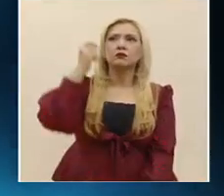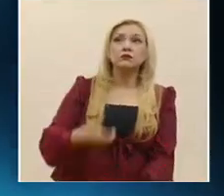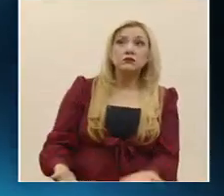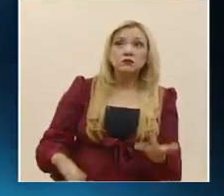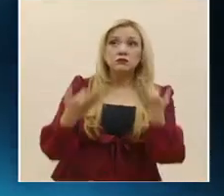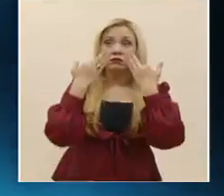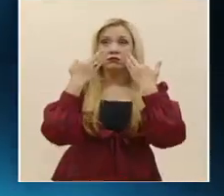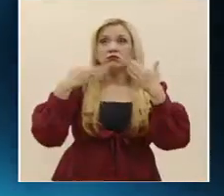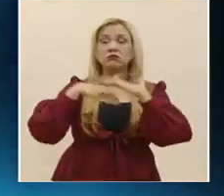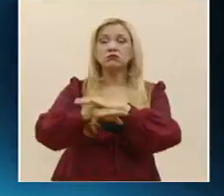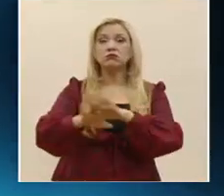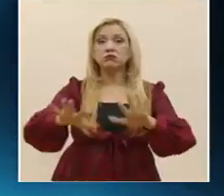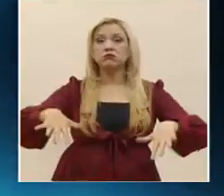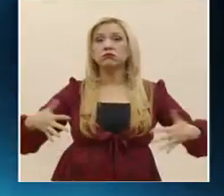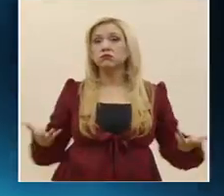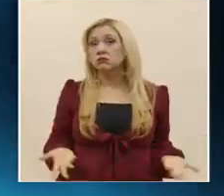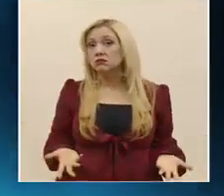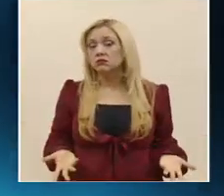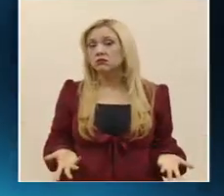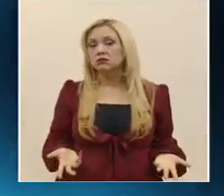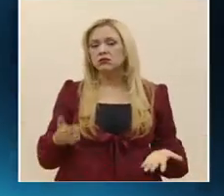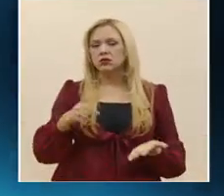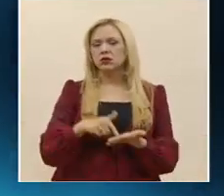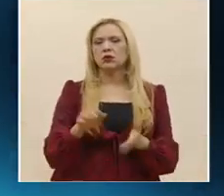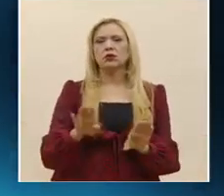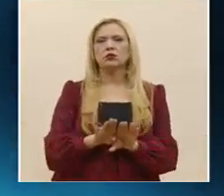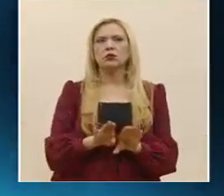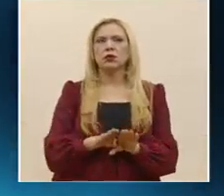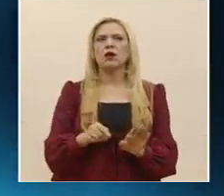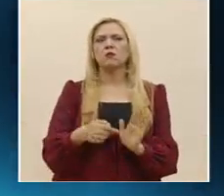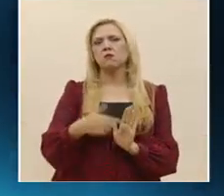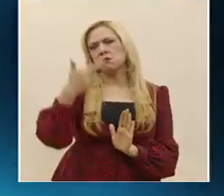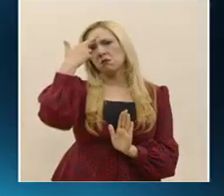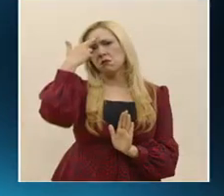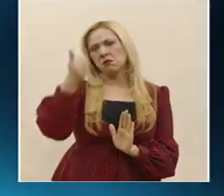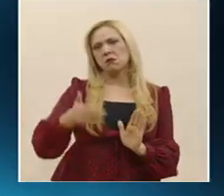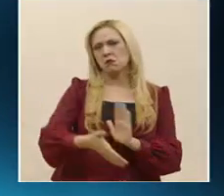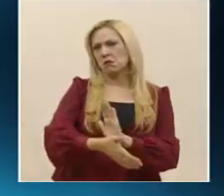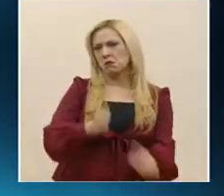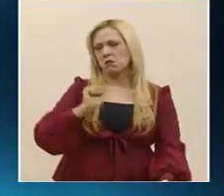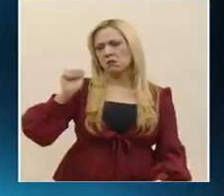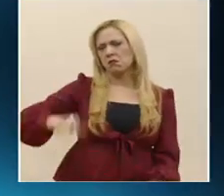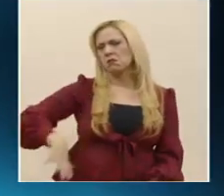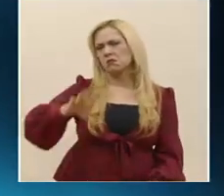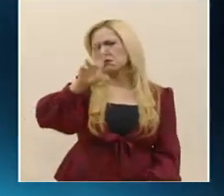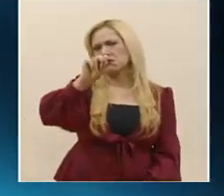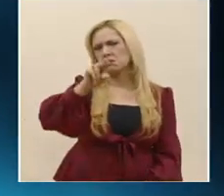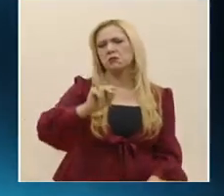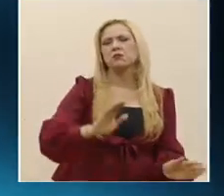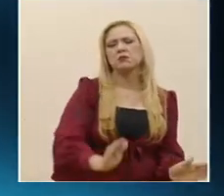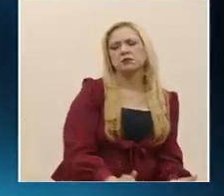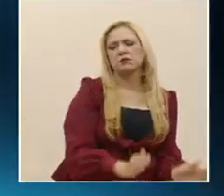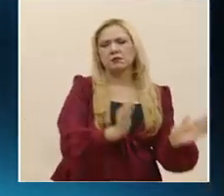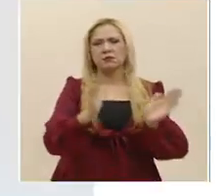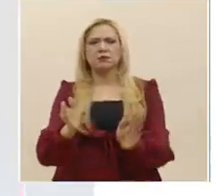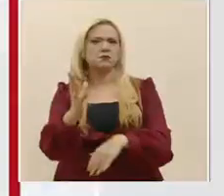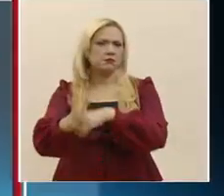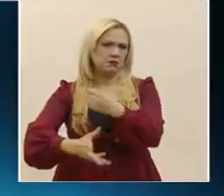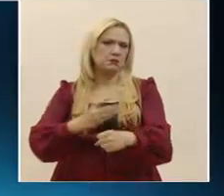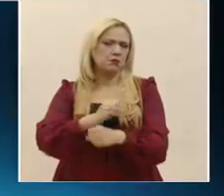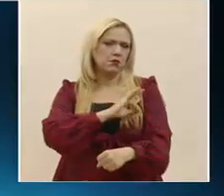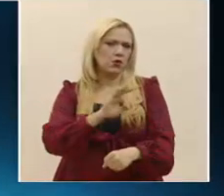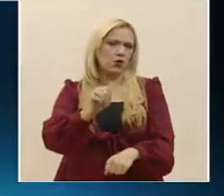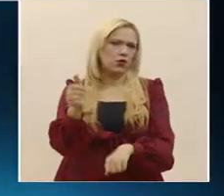audiencia constitucional, no son vicios de trascendencia superior que ameriten revocar la sentencia recurrida y reponer el